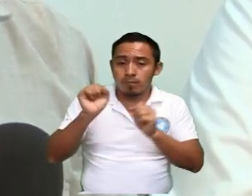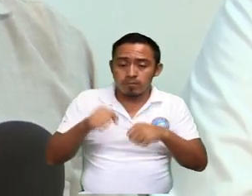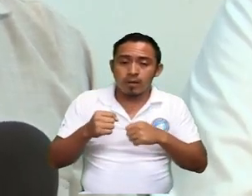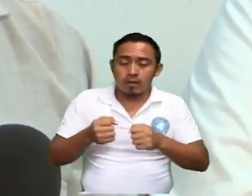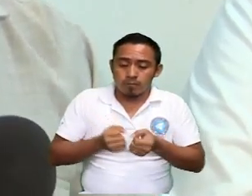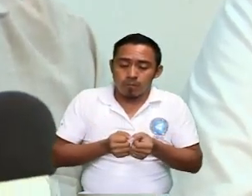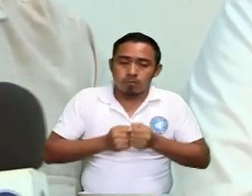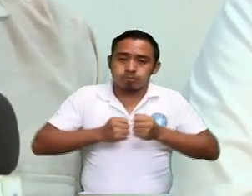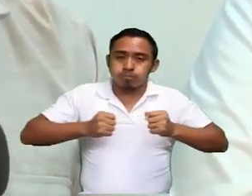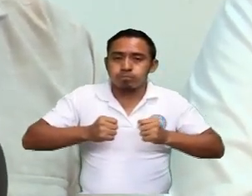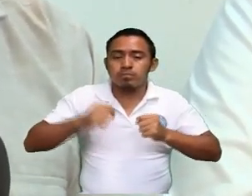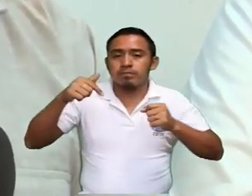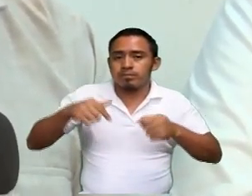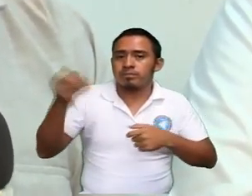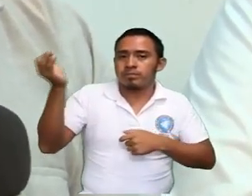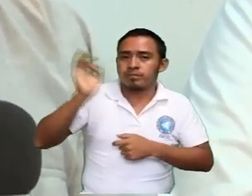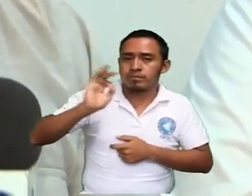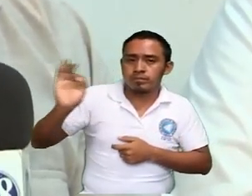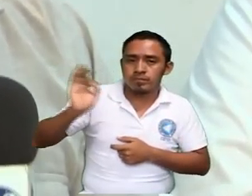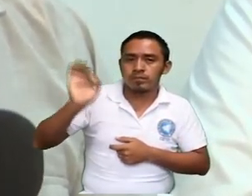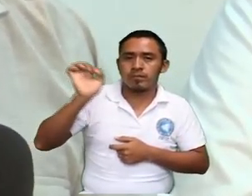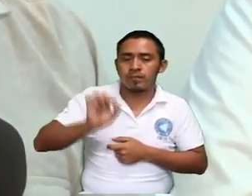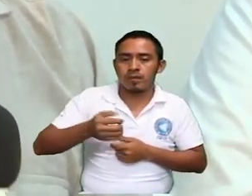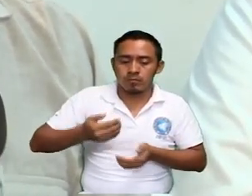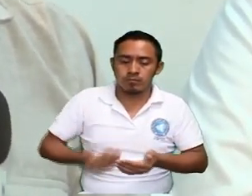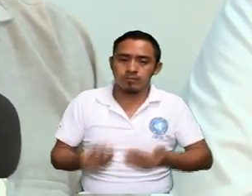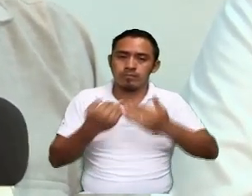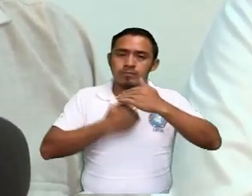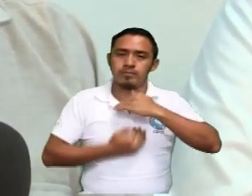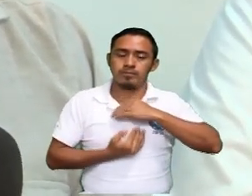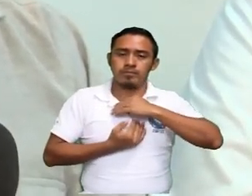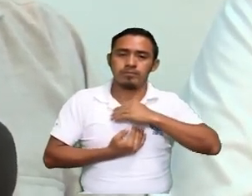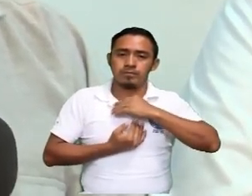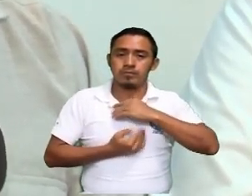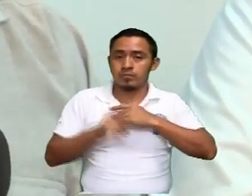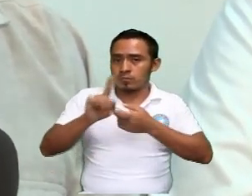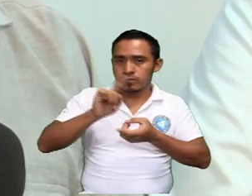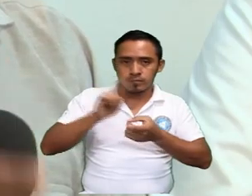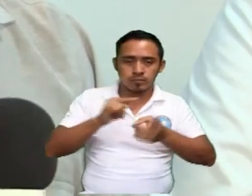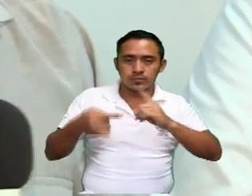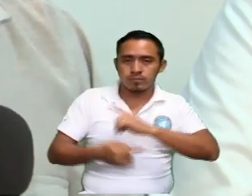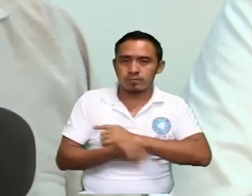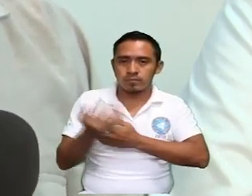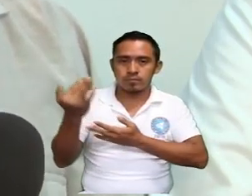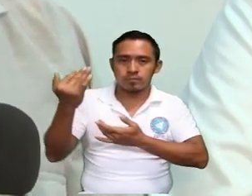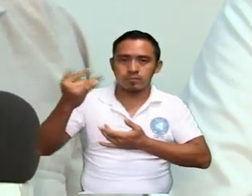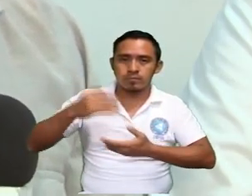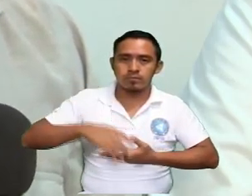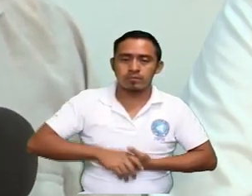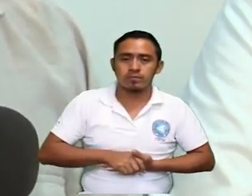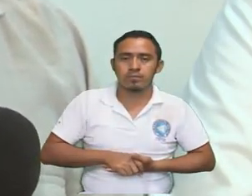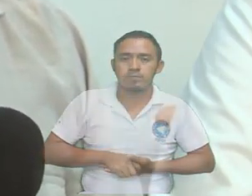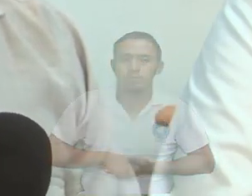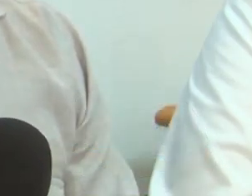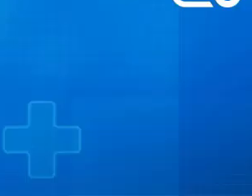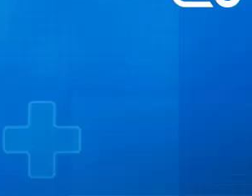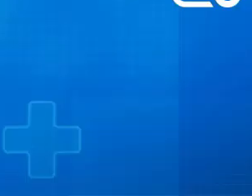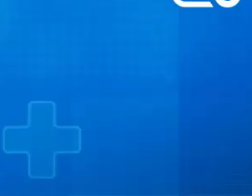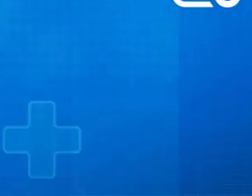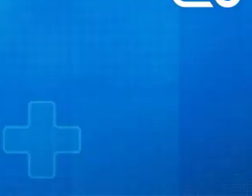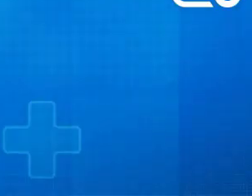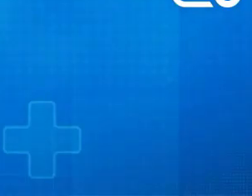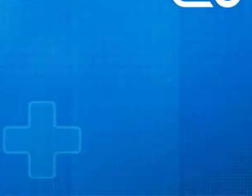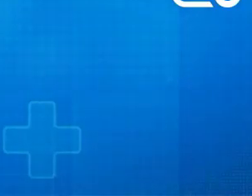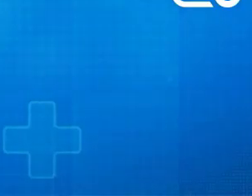peso con esta forma de chinear a los bebés. Usted no le cambie, que ya regresamos con más.